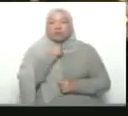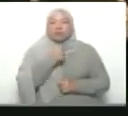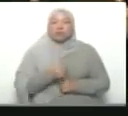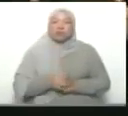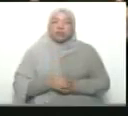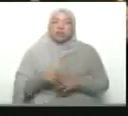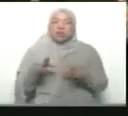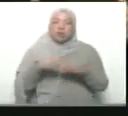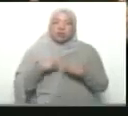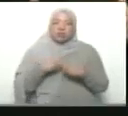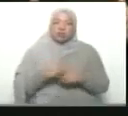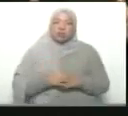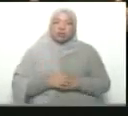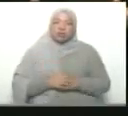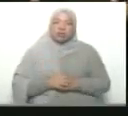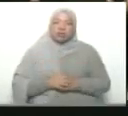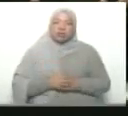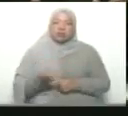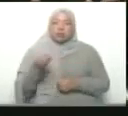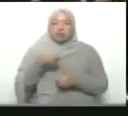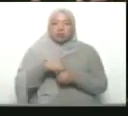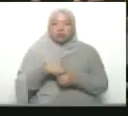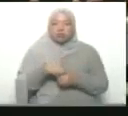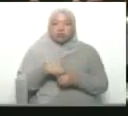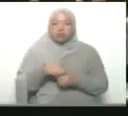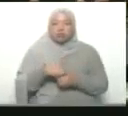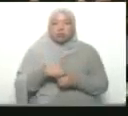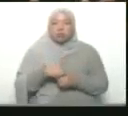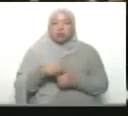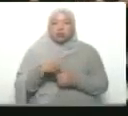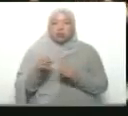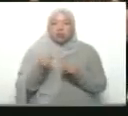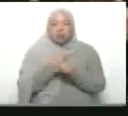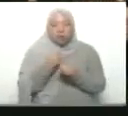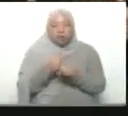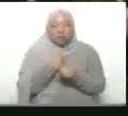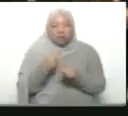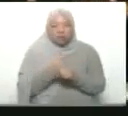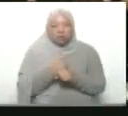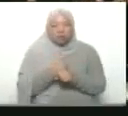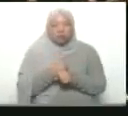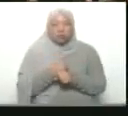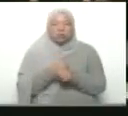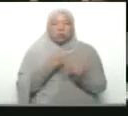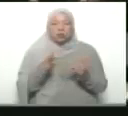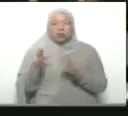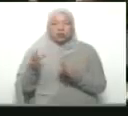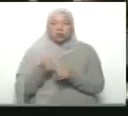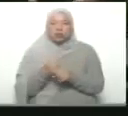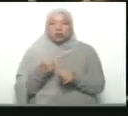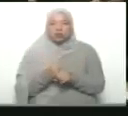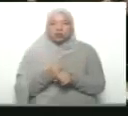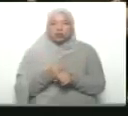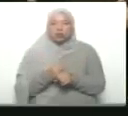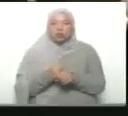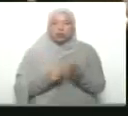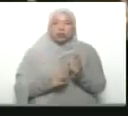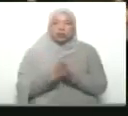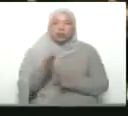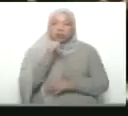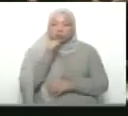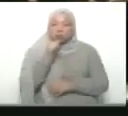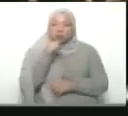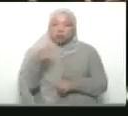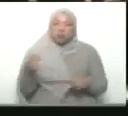lo aceptan, tiene su sede, tiene su metodología de trabajo, tiene sus orquestas, tiene su semillero, tiene